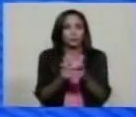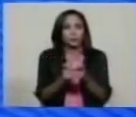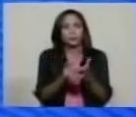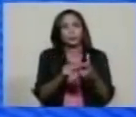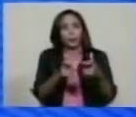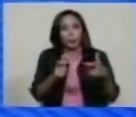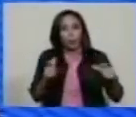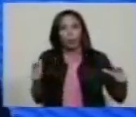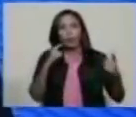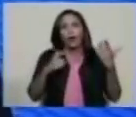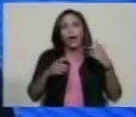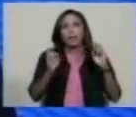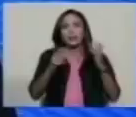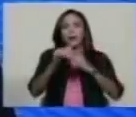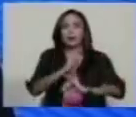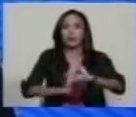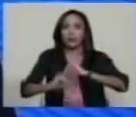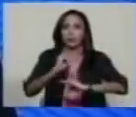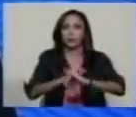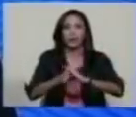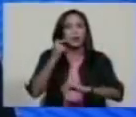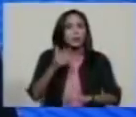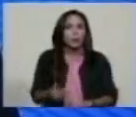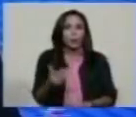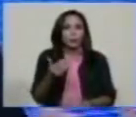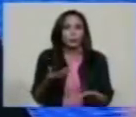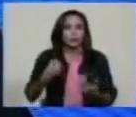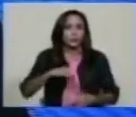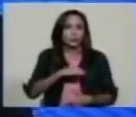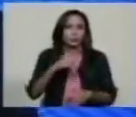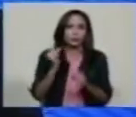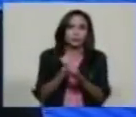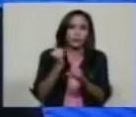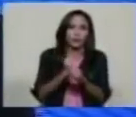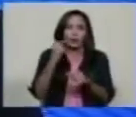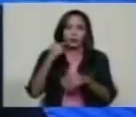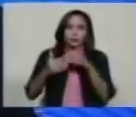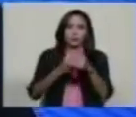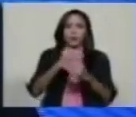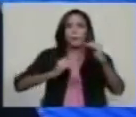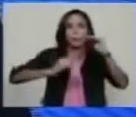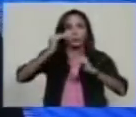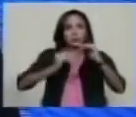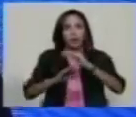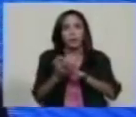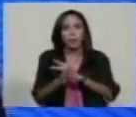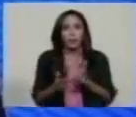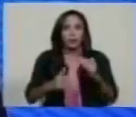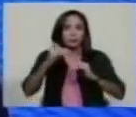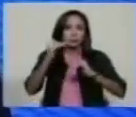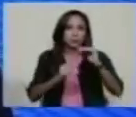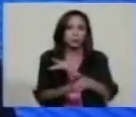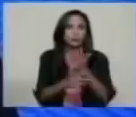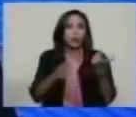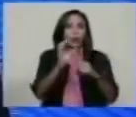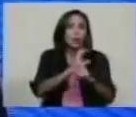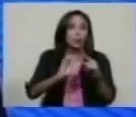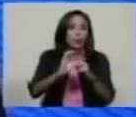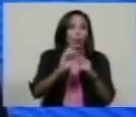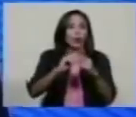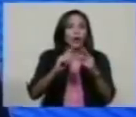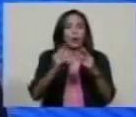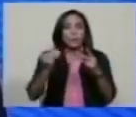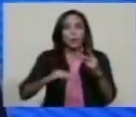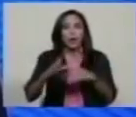panorama internacional, pero para nosotros es muy importante. Tenemos escalas desde el punto de vista territorial y desde el punto de vista cultural, pero nos